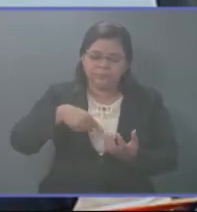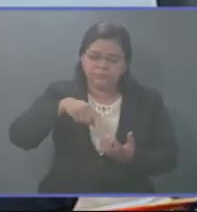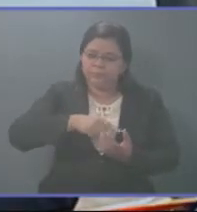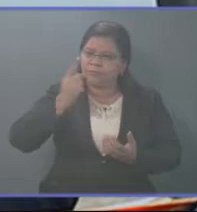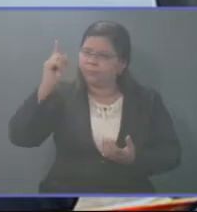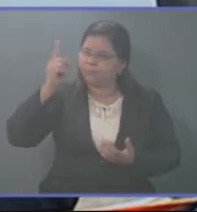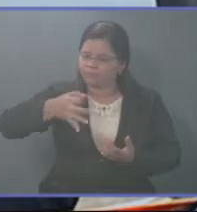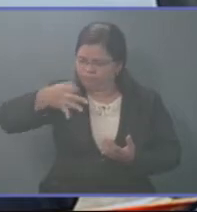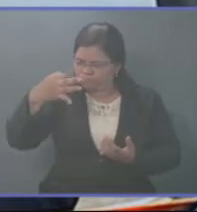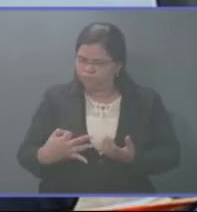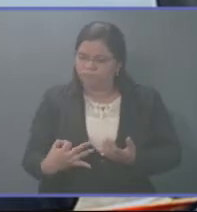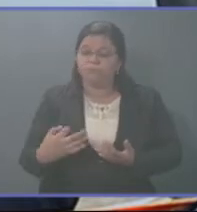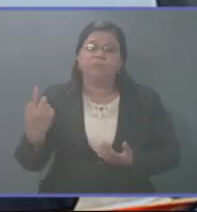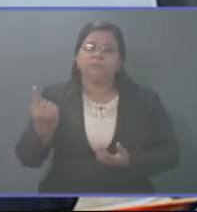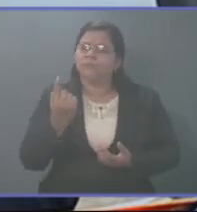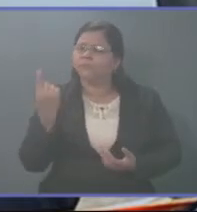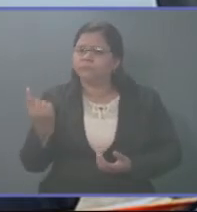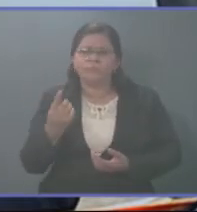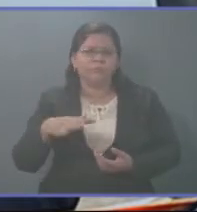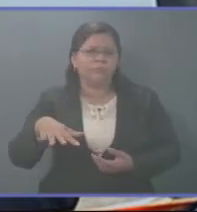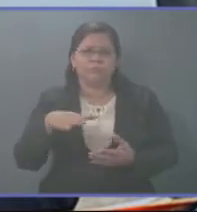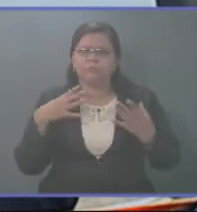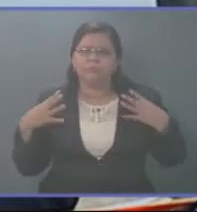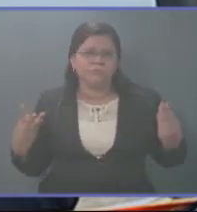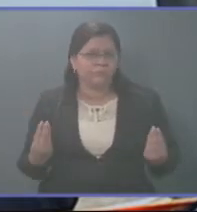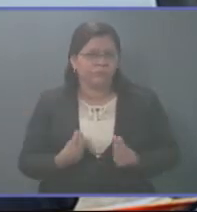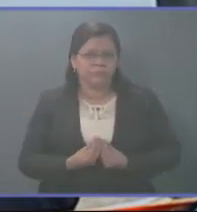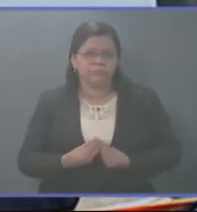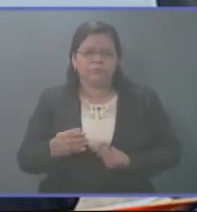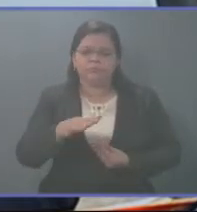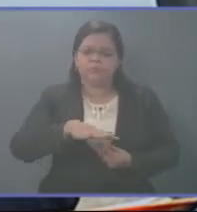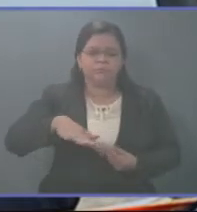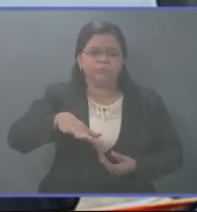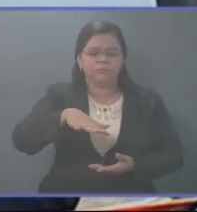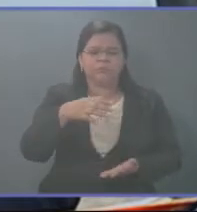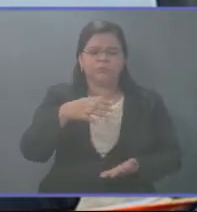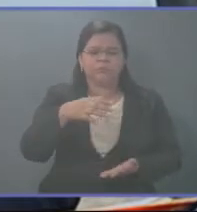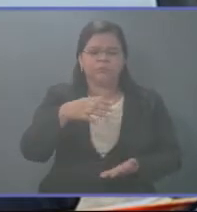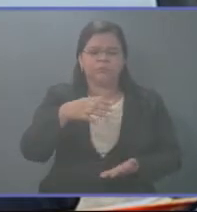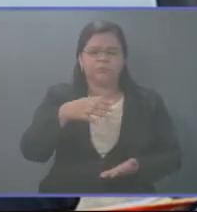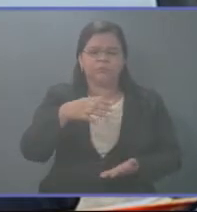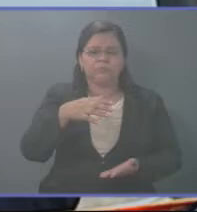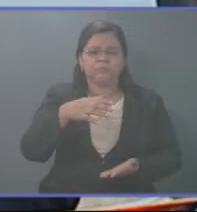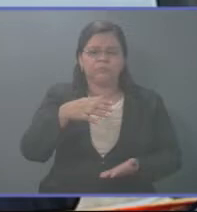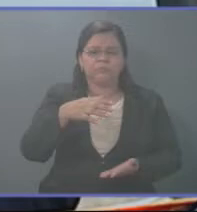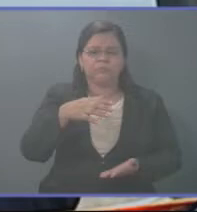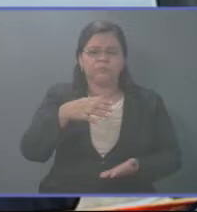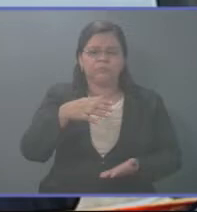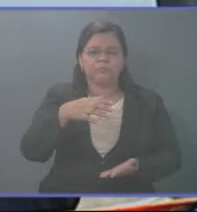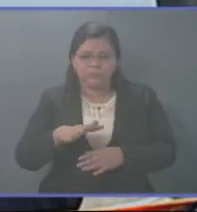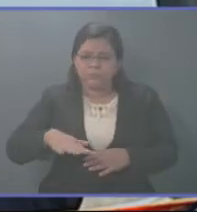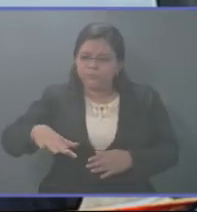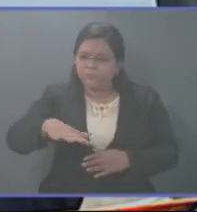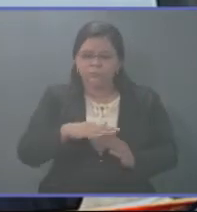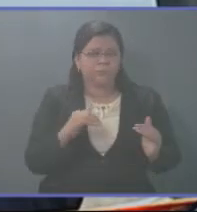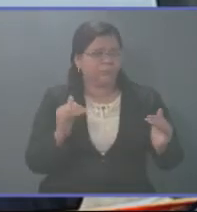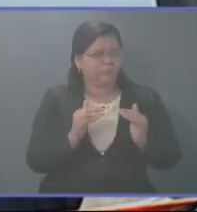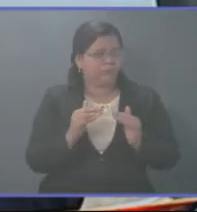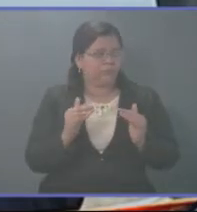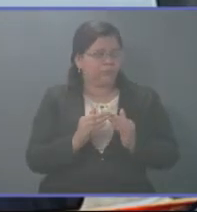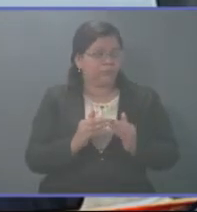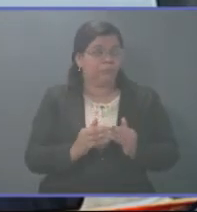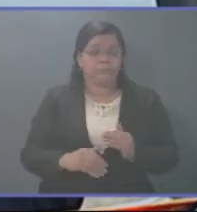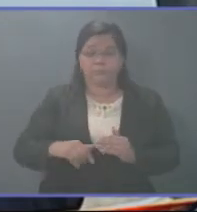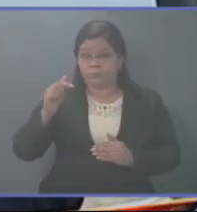docente. Y no solo en el área social y no solo en el área económica, sino en las diferentes aristas. Pero hoy por